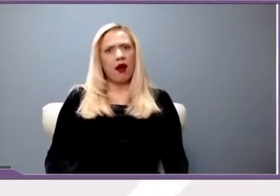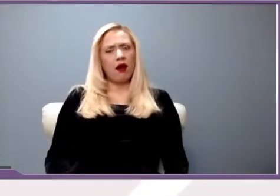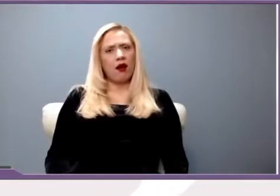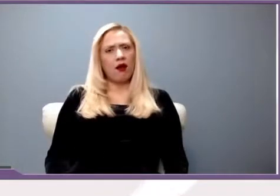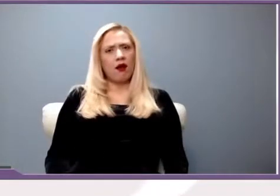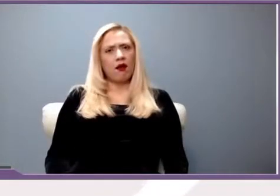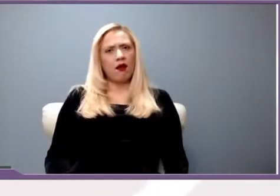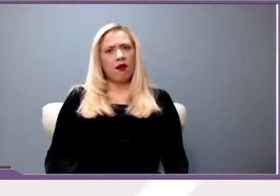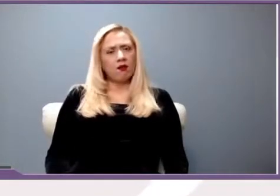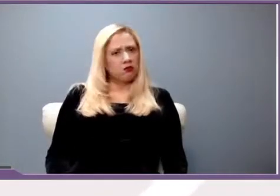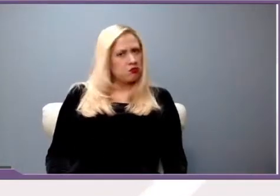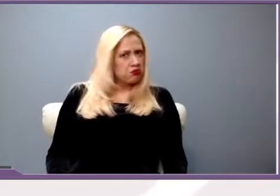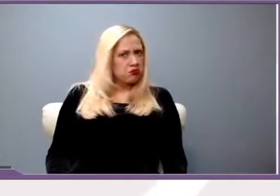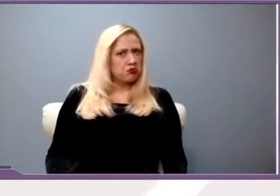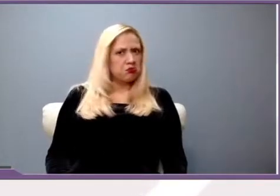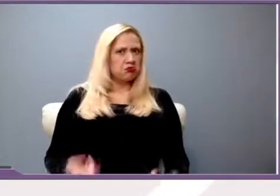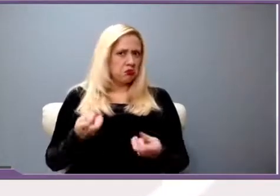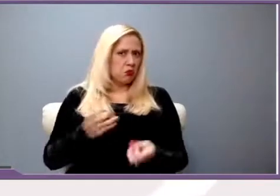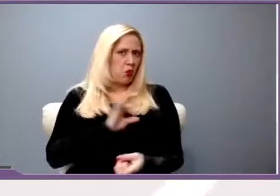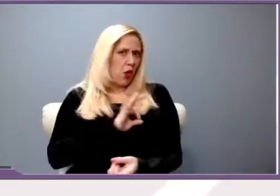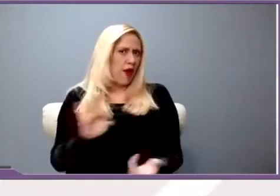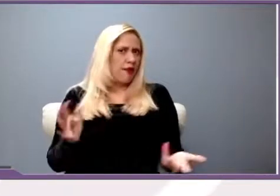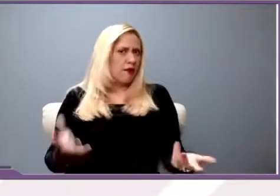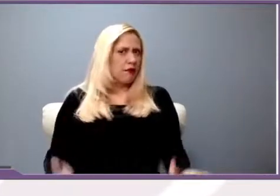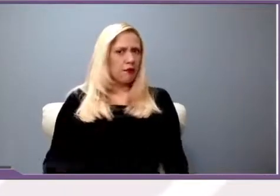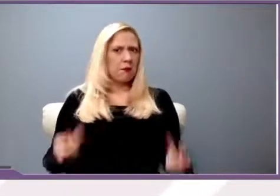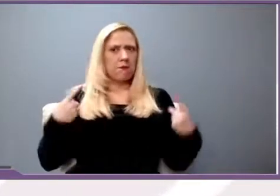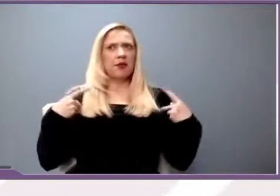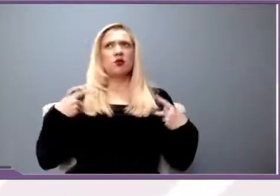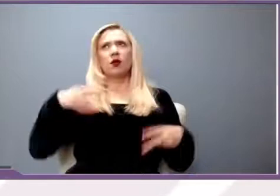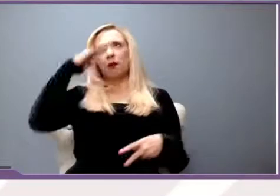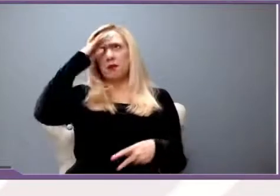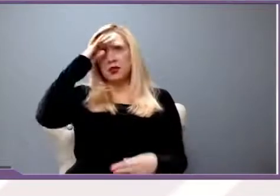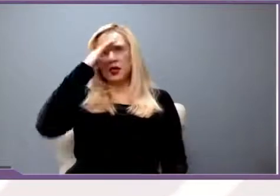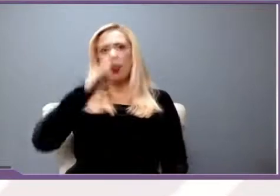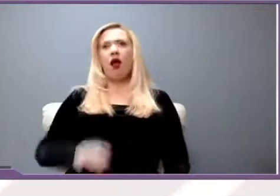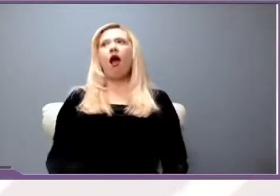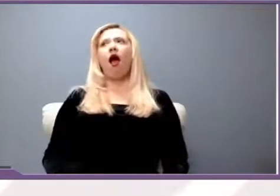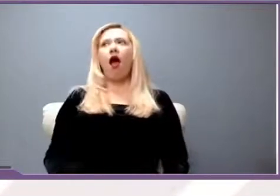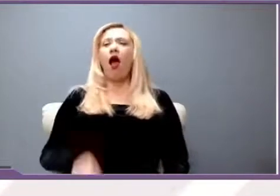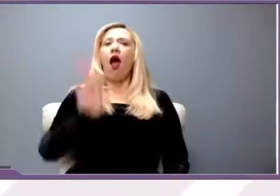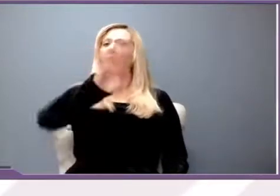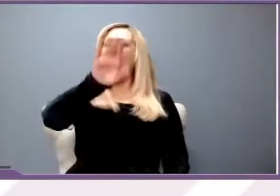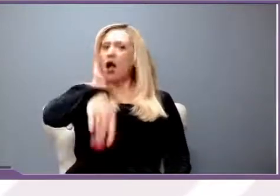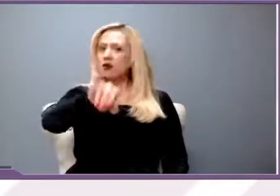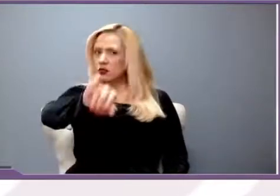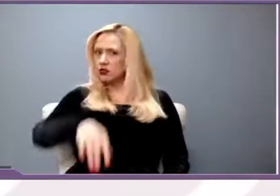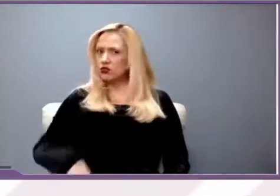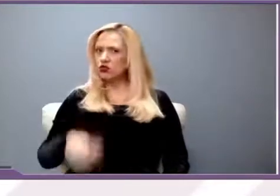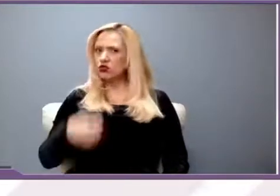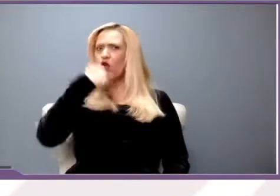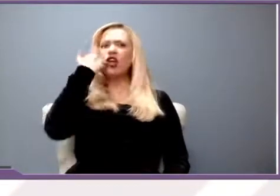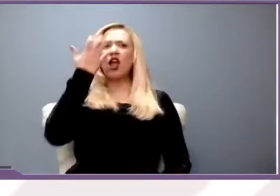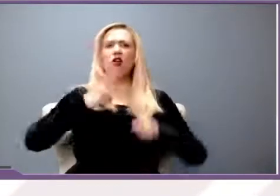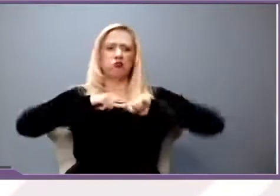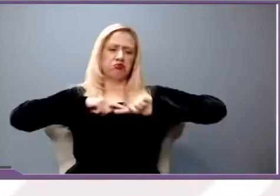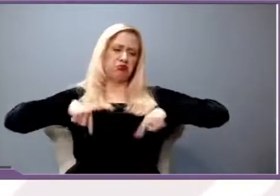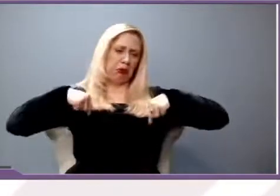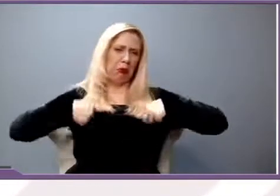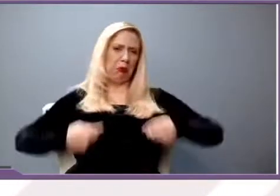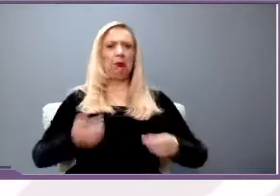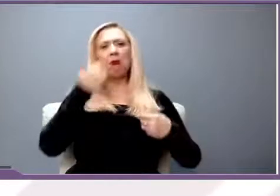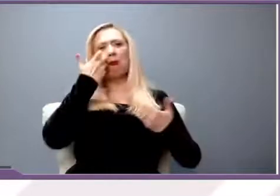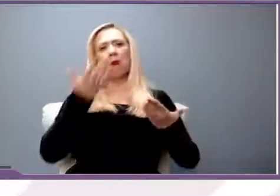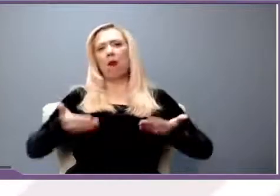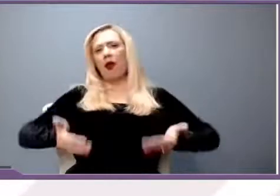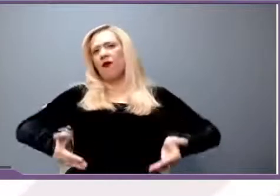como una ventanita de posibilidad, ¿no? La gente ahora lo mira como, sí, yo también tengo derecho a vestirme como yo quiera y